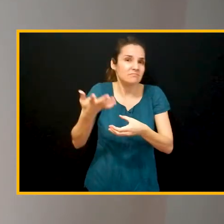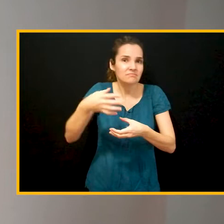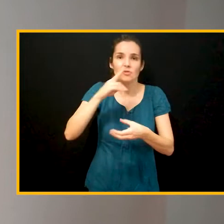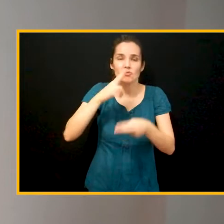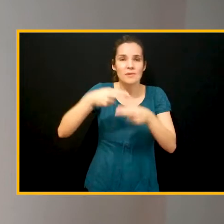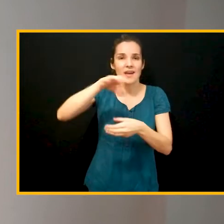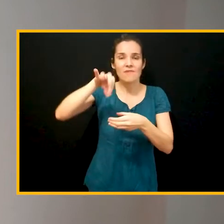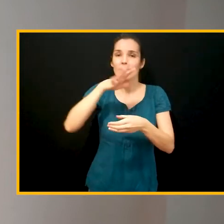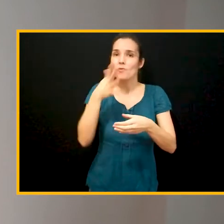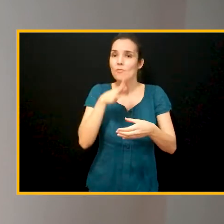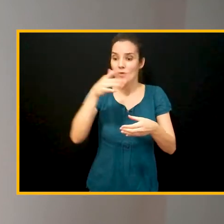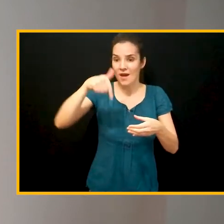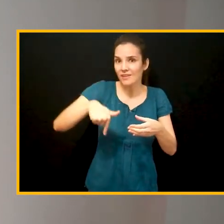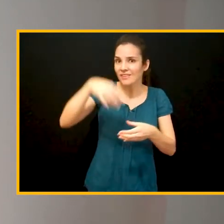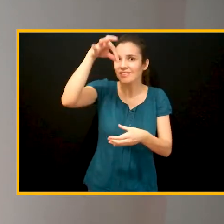mundo bebe té.